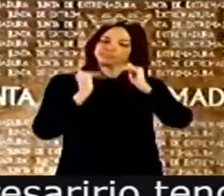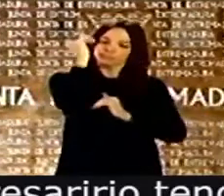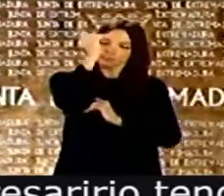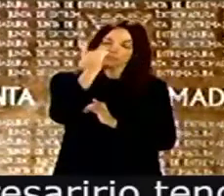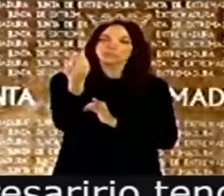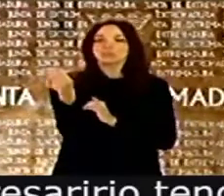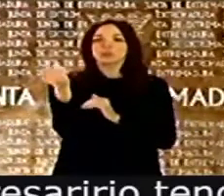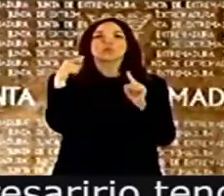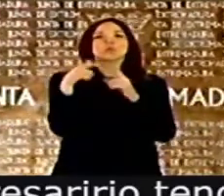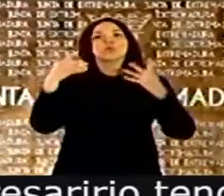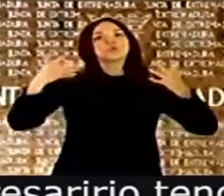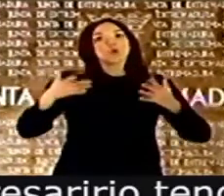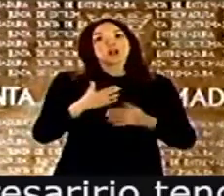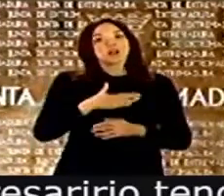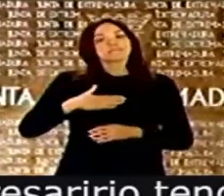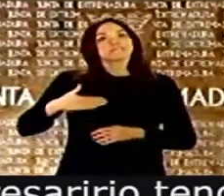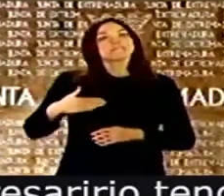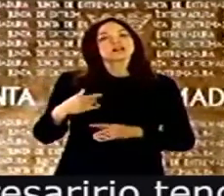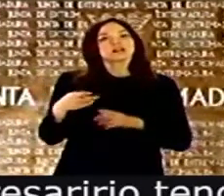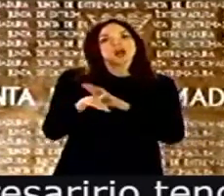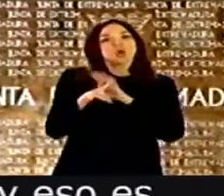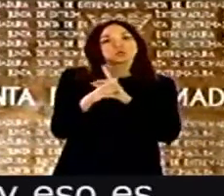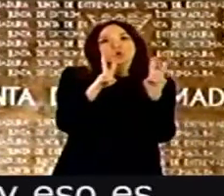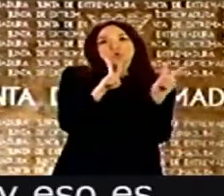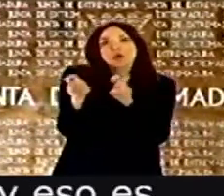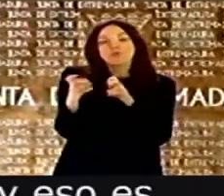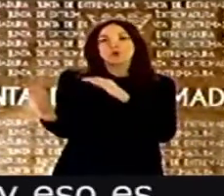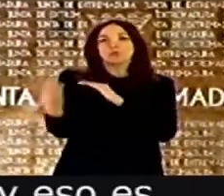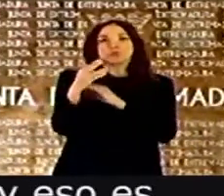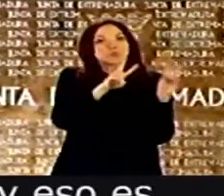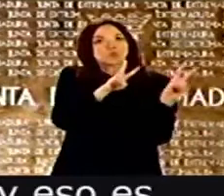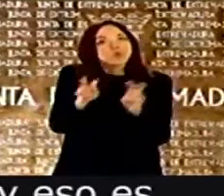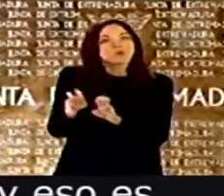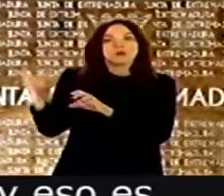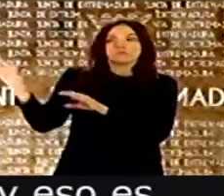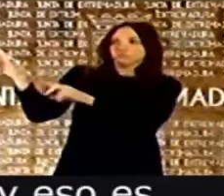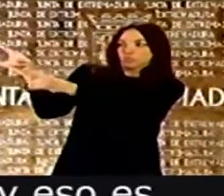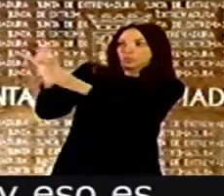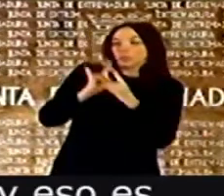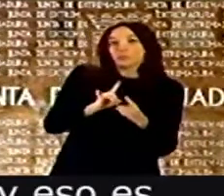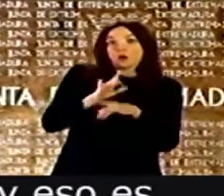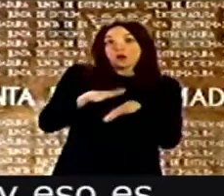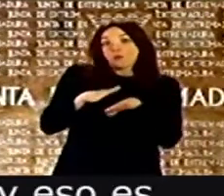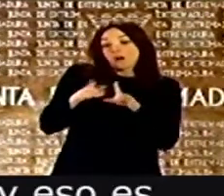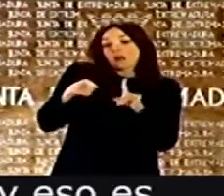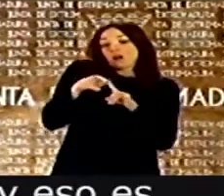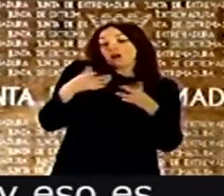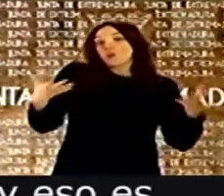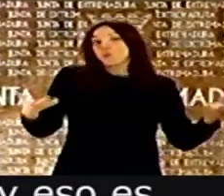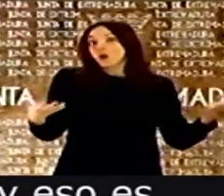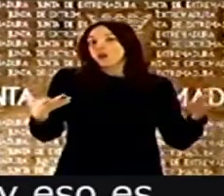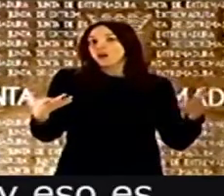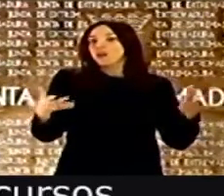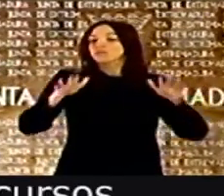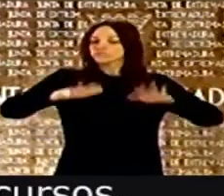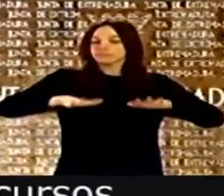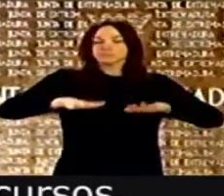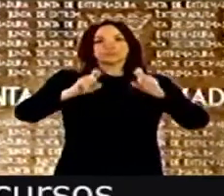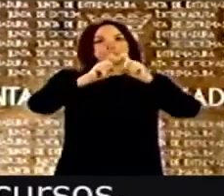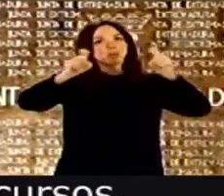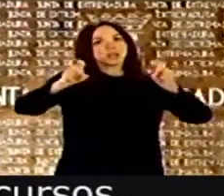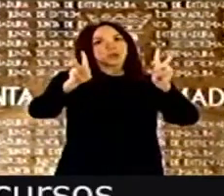conseguir que vengan nuevos recursos, nuevas inversiones para construir y provocar el establecimiento de